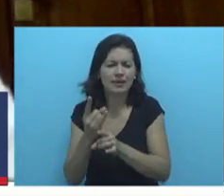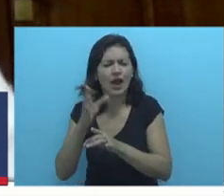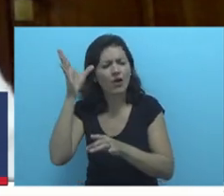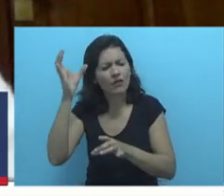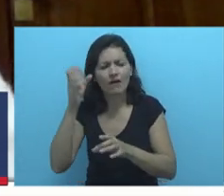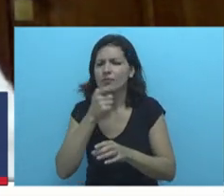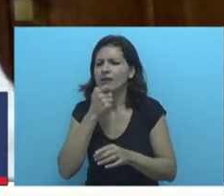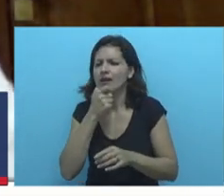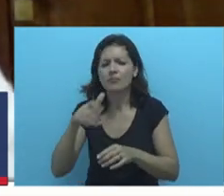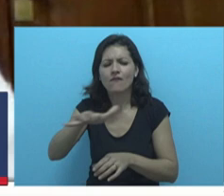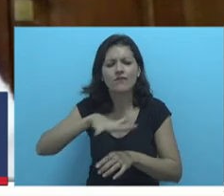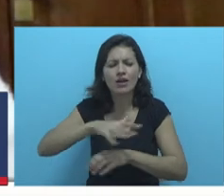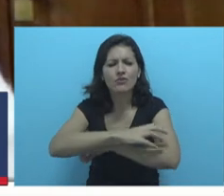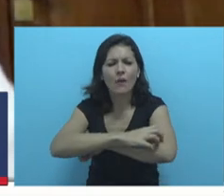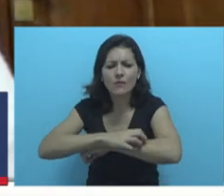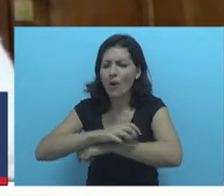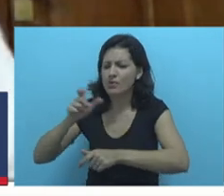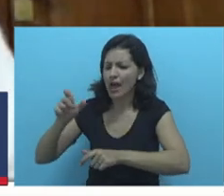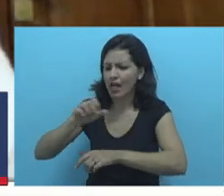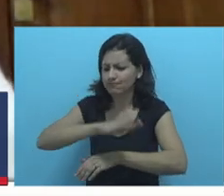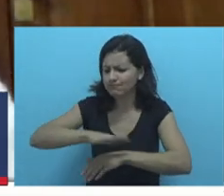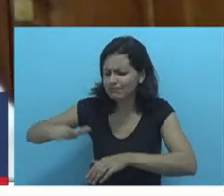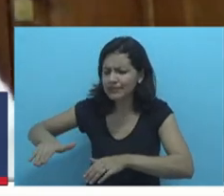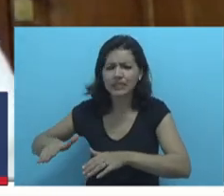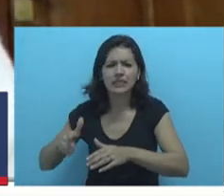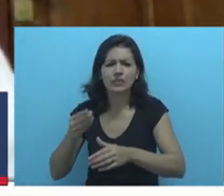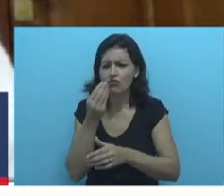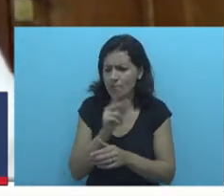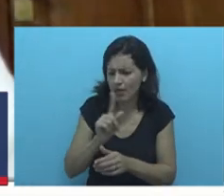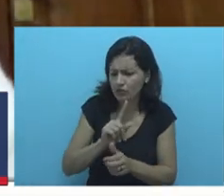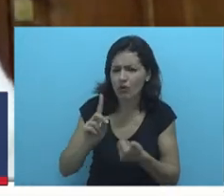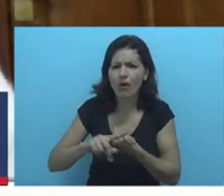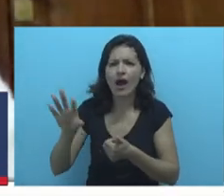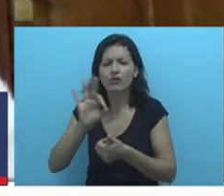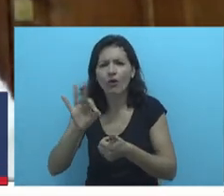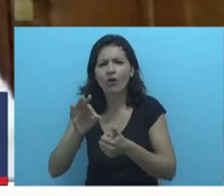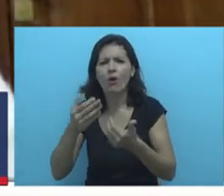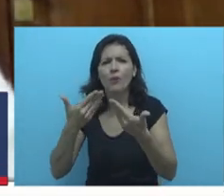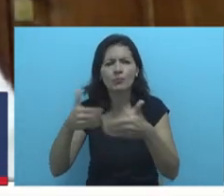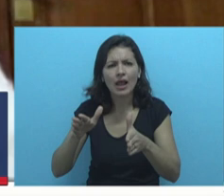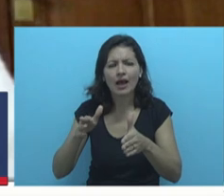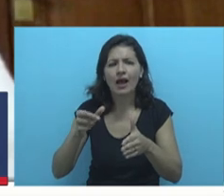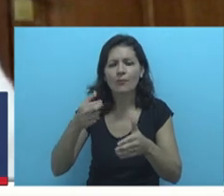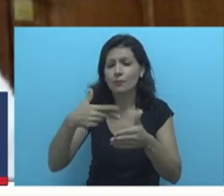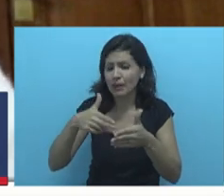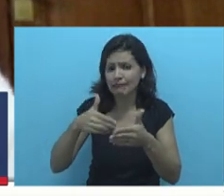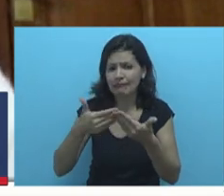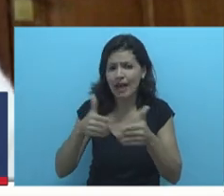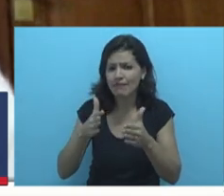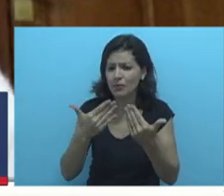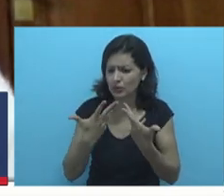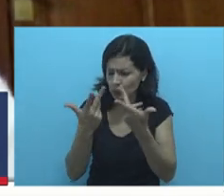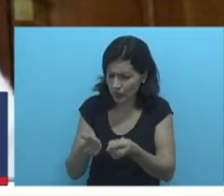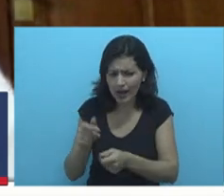en Rosario, en los barrios más periféricos, el Nueva Oportunidad le puede brindar una nueva vida a un montón de personas. Esa persona que aunque esté en